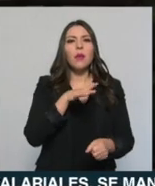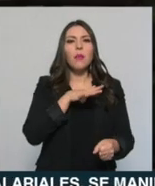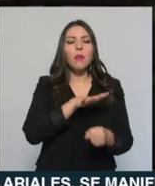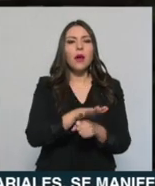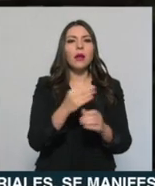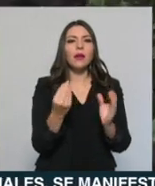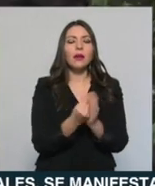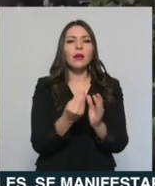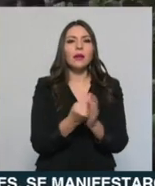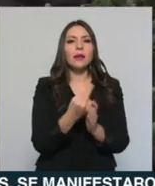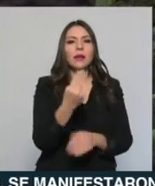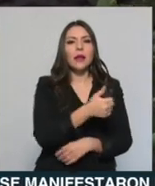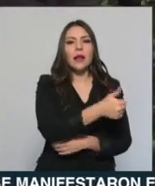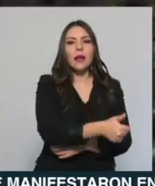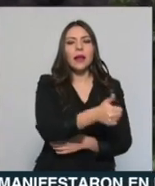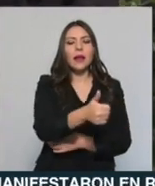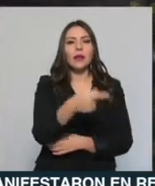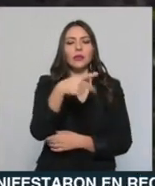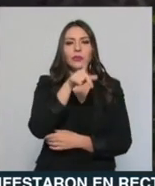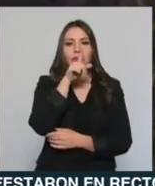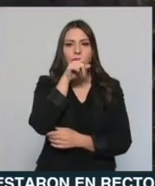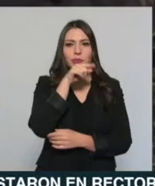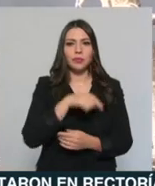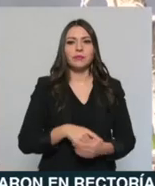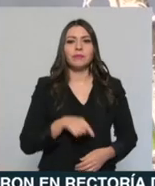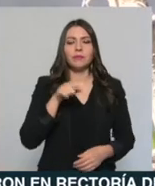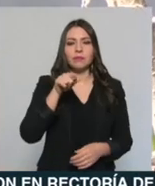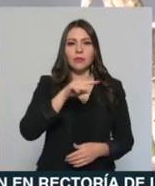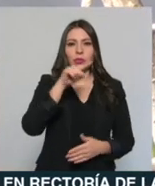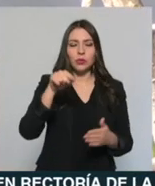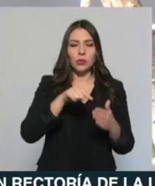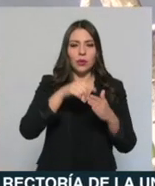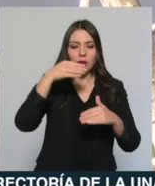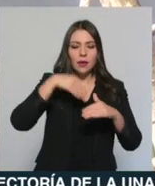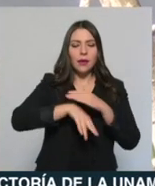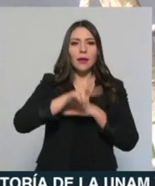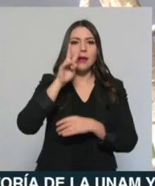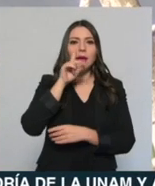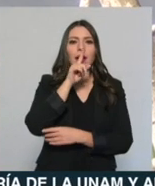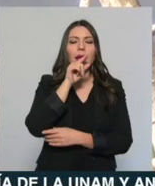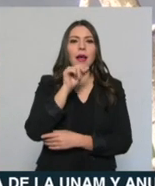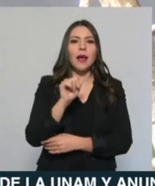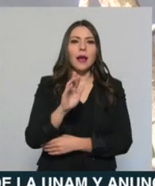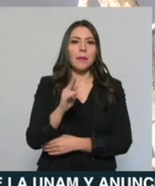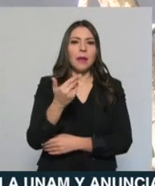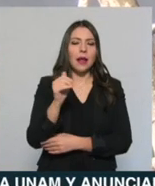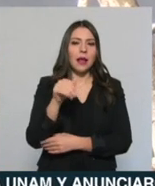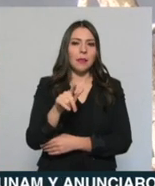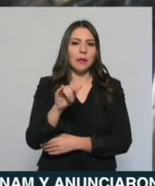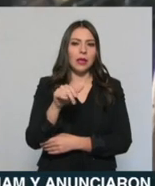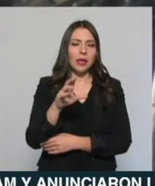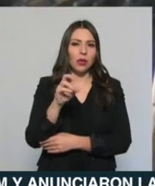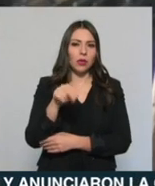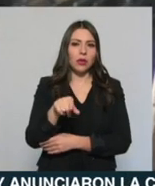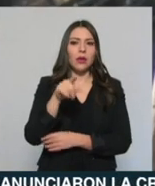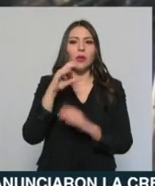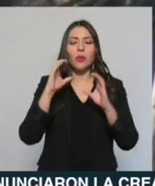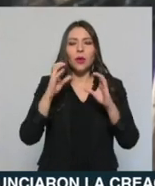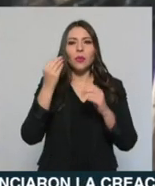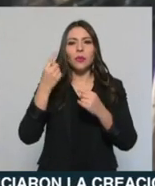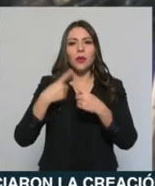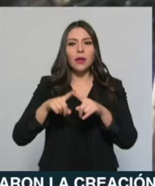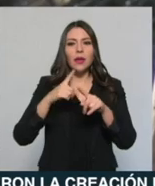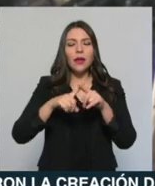específicas de cada ejemplar. El aviario Abraham Lincoln, además de fomentar el cuidado y preservación de muchas especies de aves, también